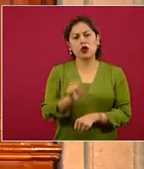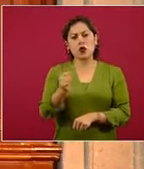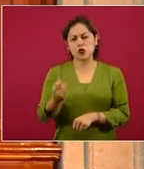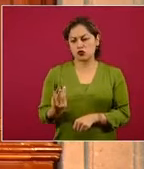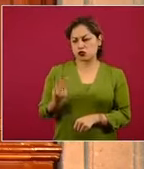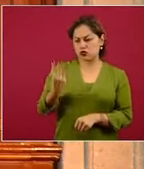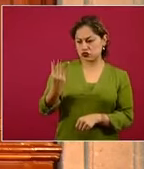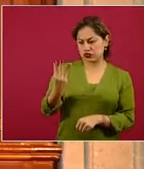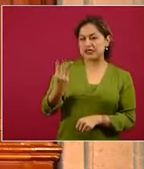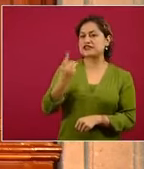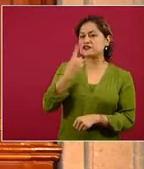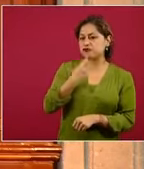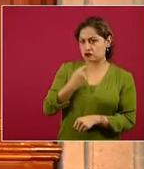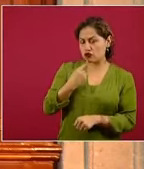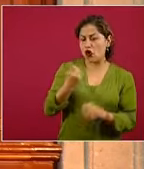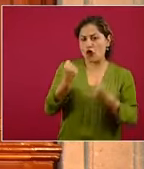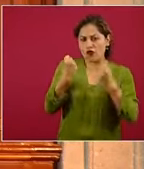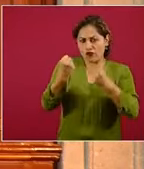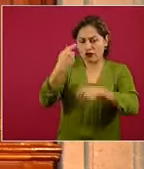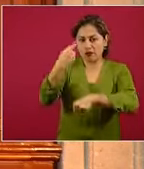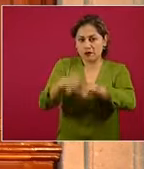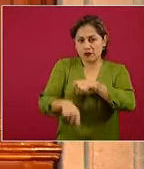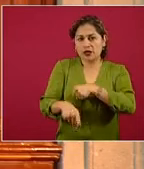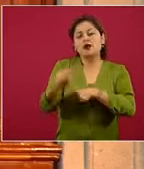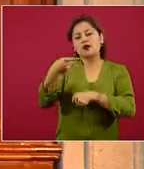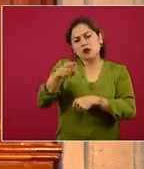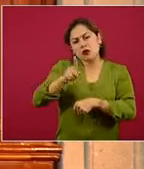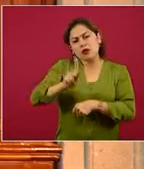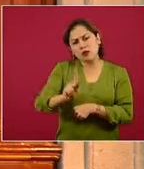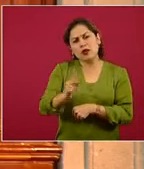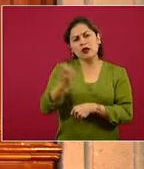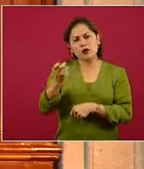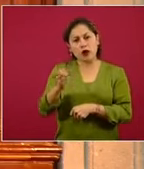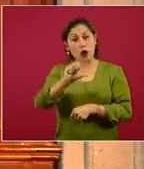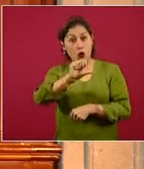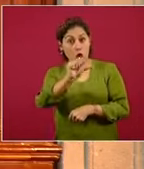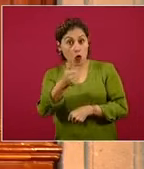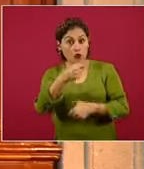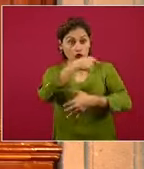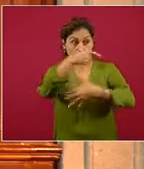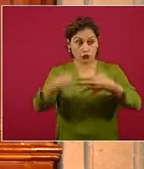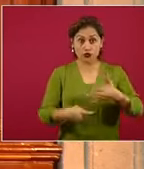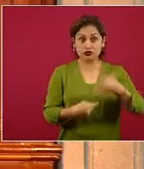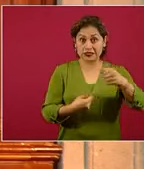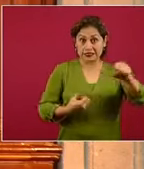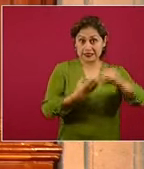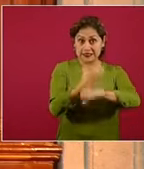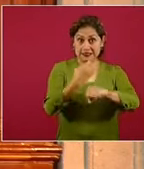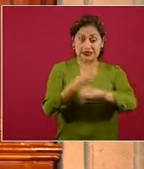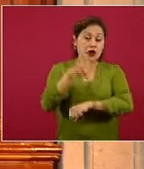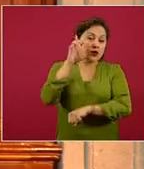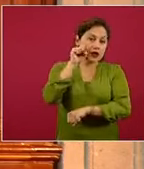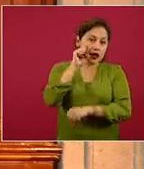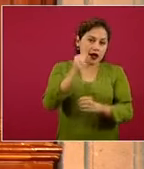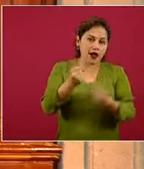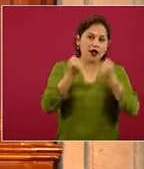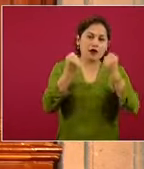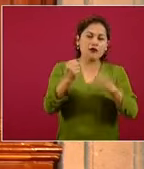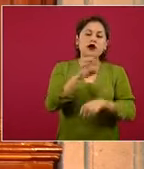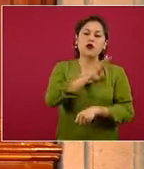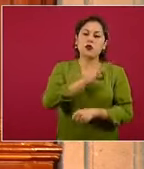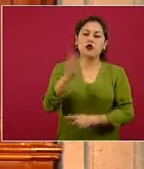nivel máximo, pues bueno, en estas 6 entidades también pudiera ocurrir esta situación si no